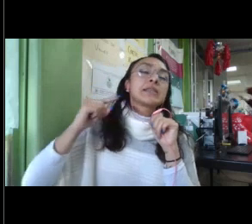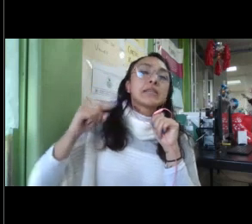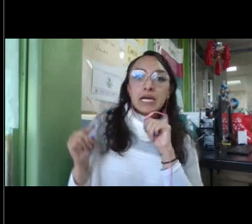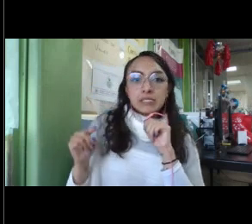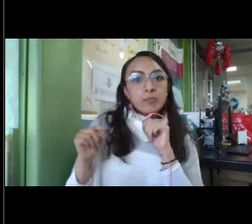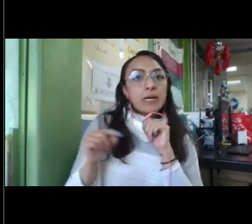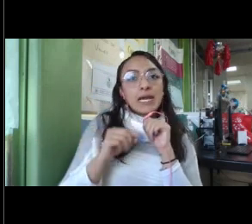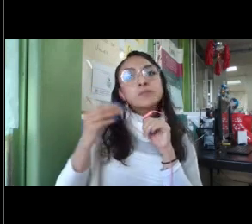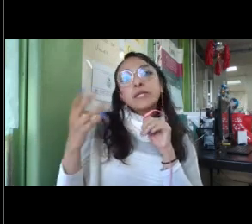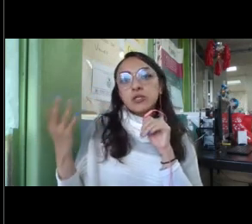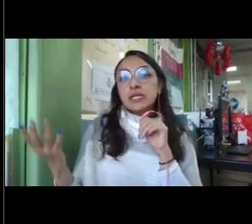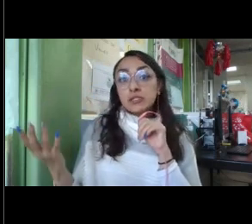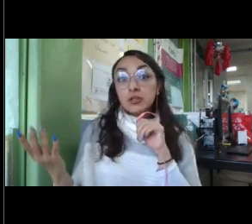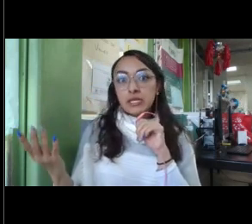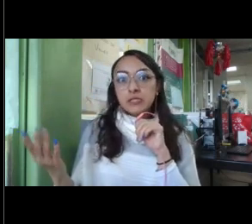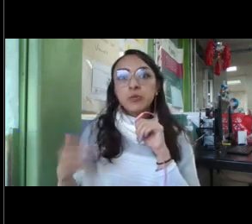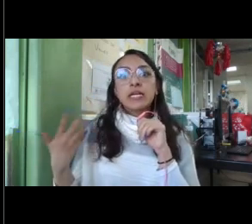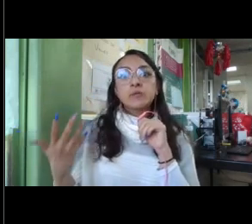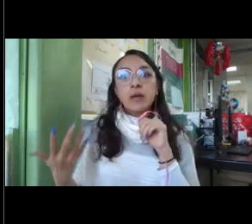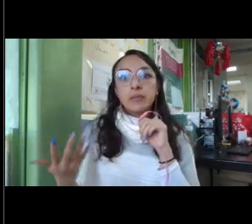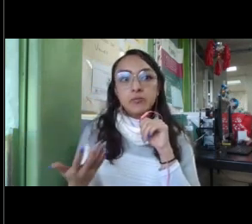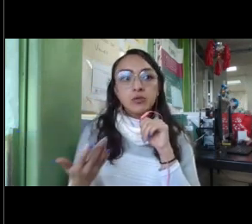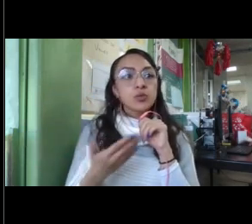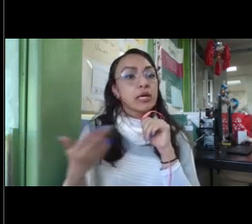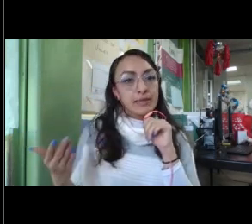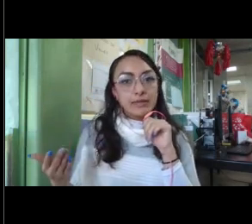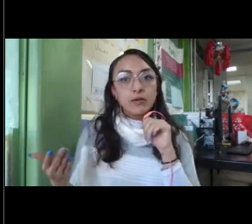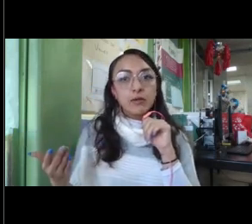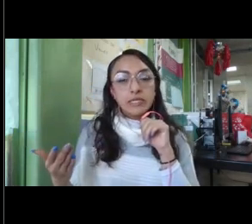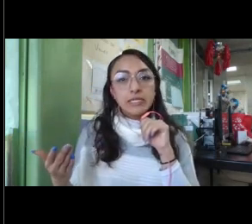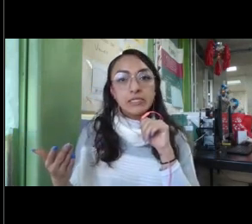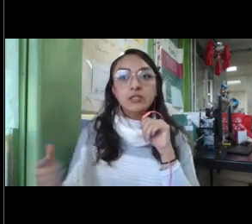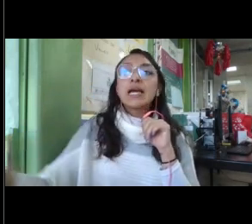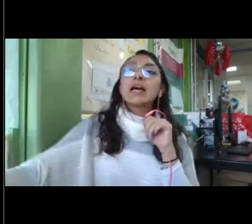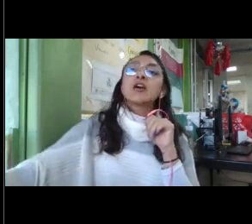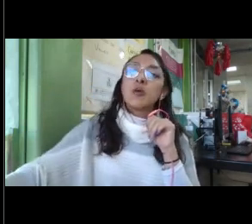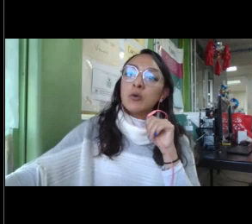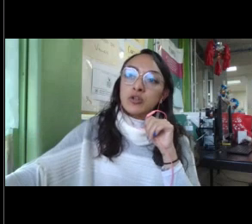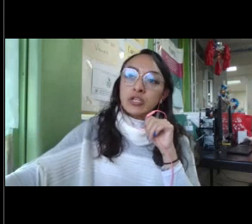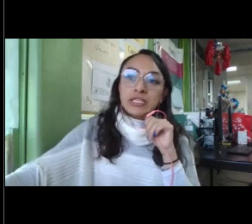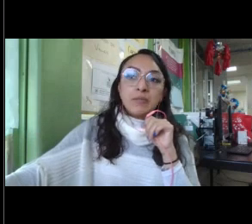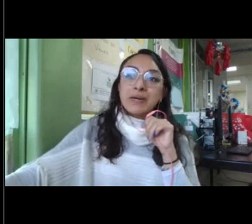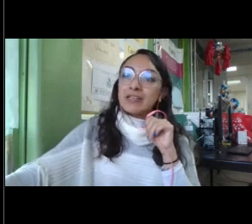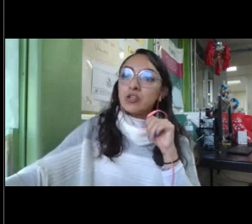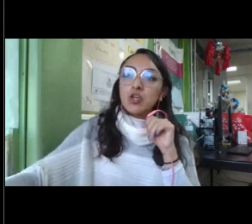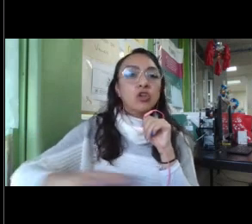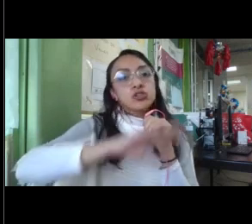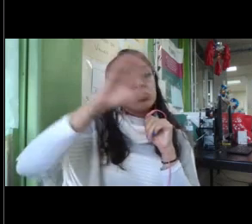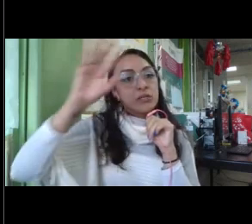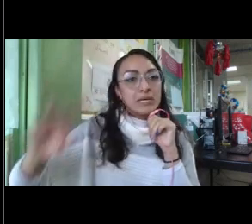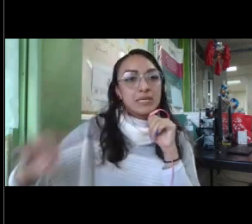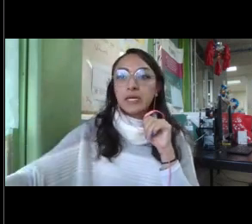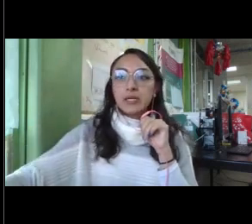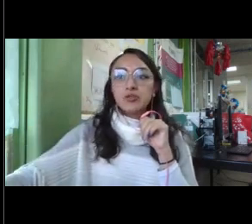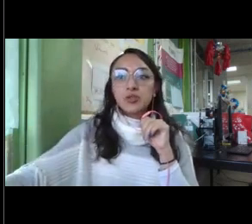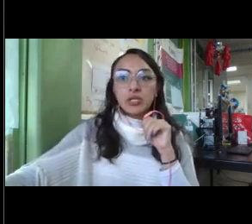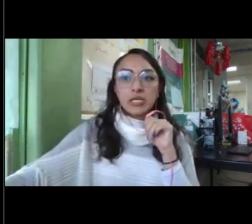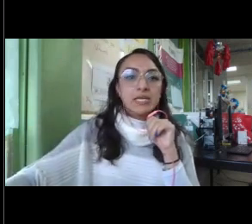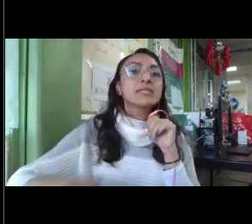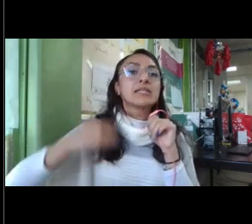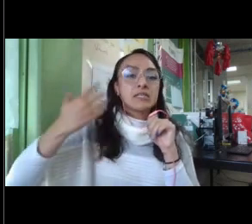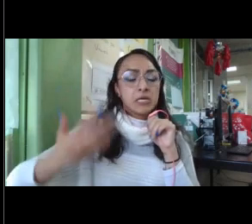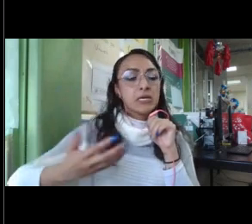tantas ventajas para las personas sordas porque les abrimos un canal de comunicación, como lo tiene para todos los demás